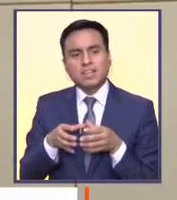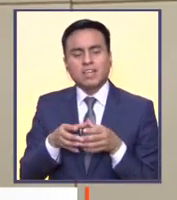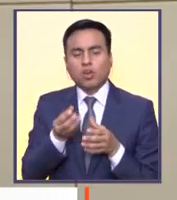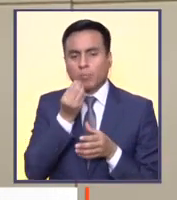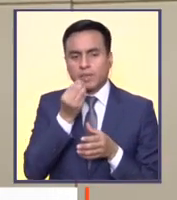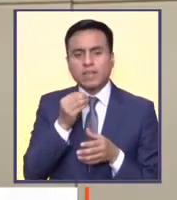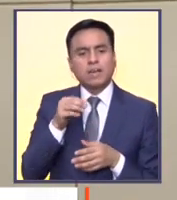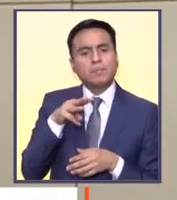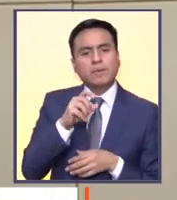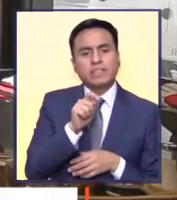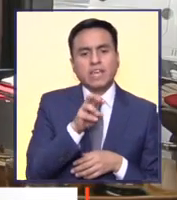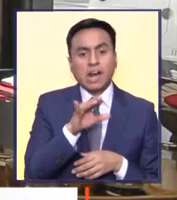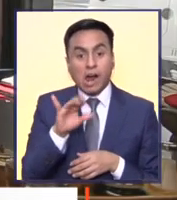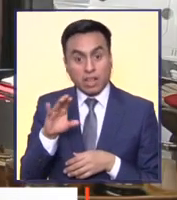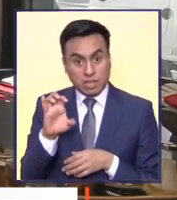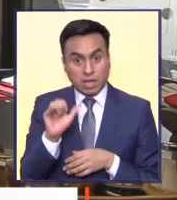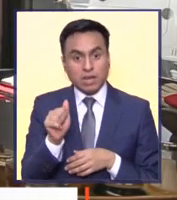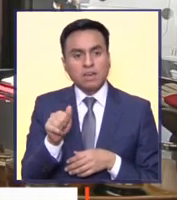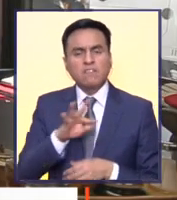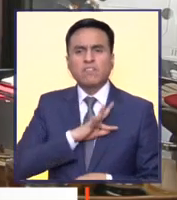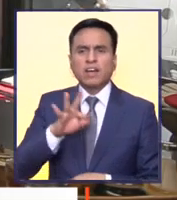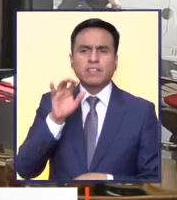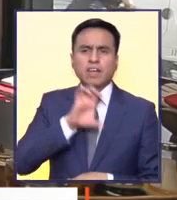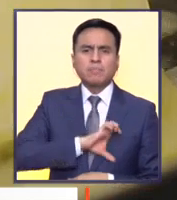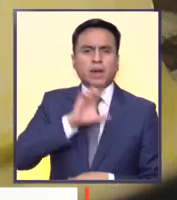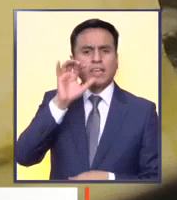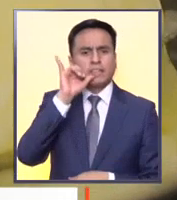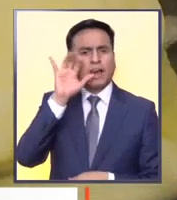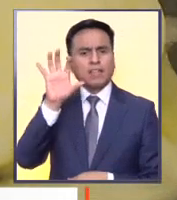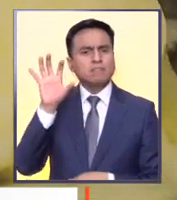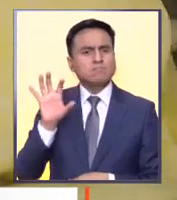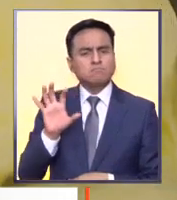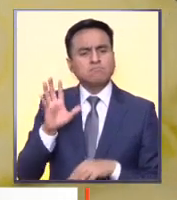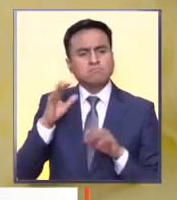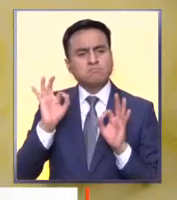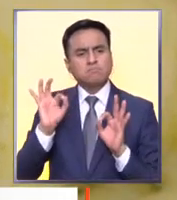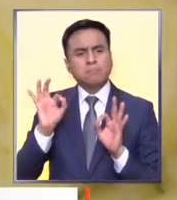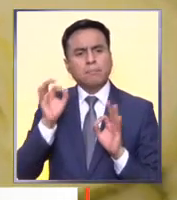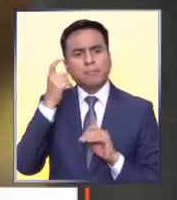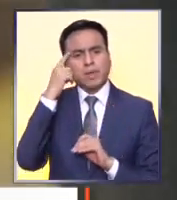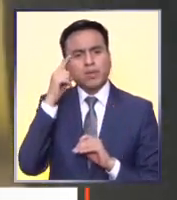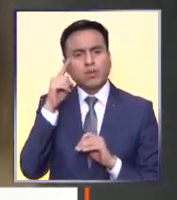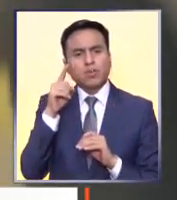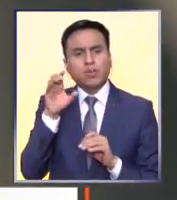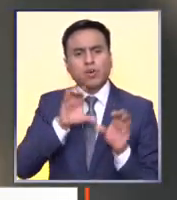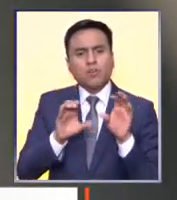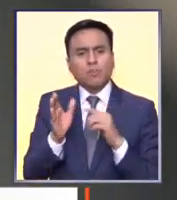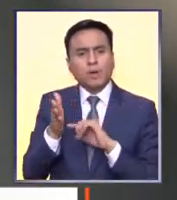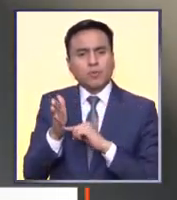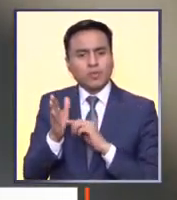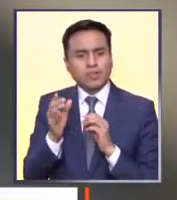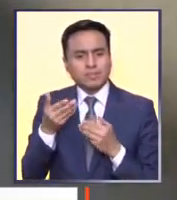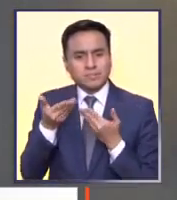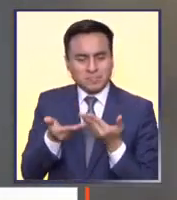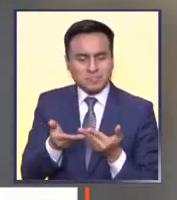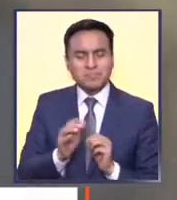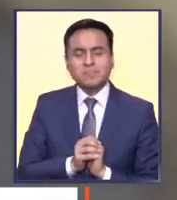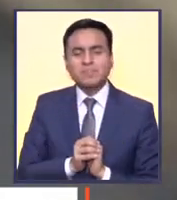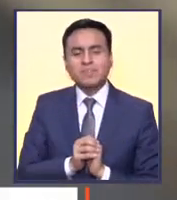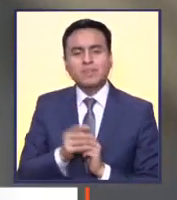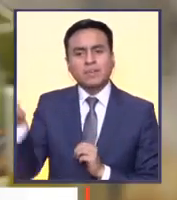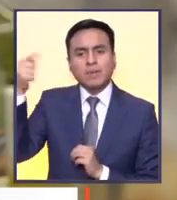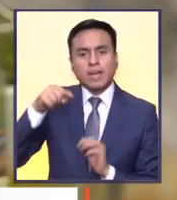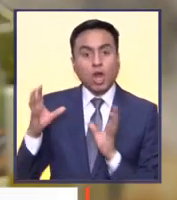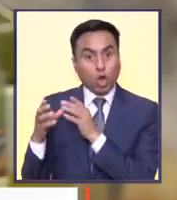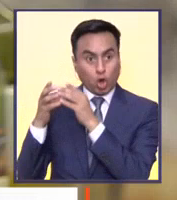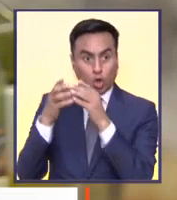mediterránea, pero Francia, España, Italia, básicamente, pero con un toque bonaerense. Un restaurante para que vengas en grupo,